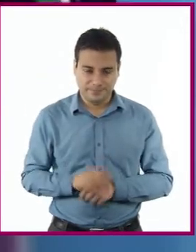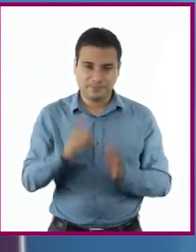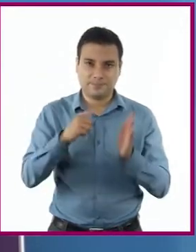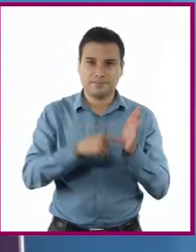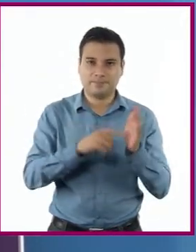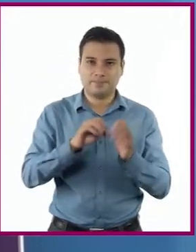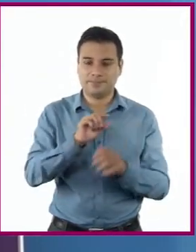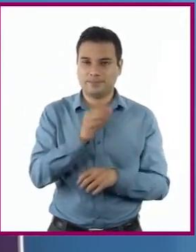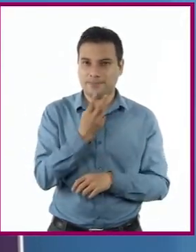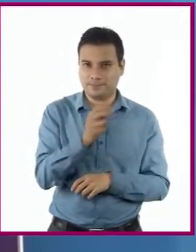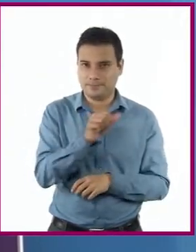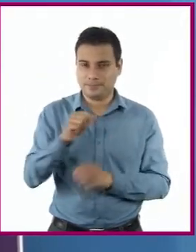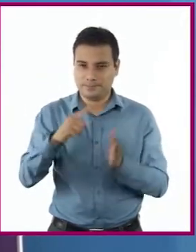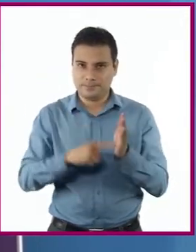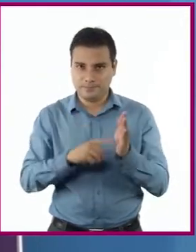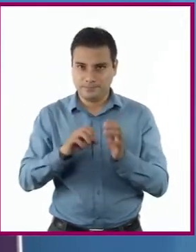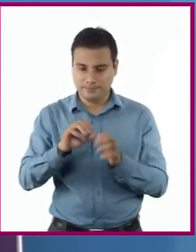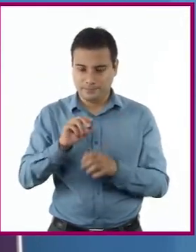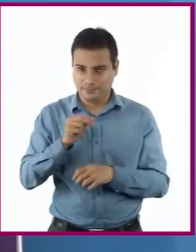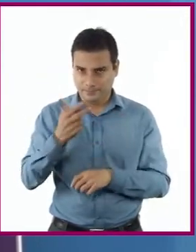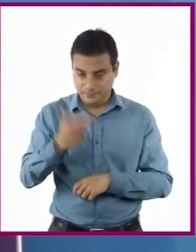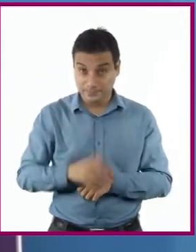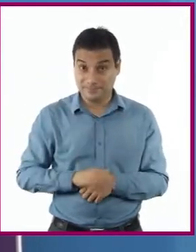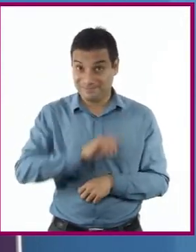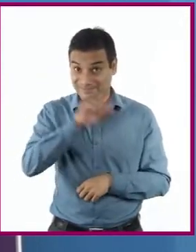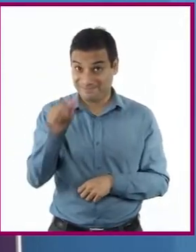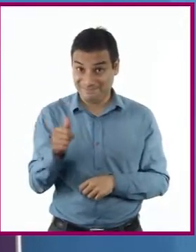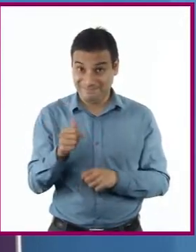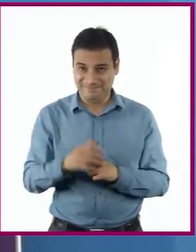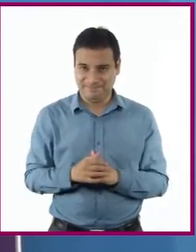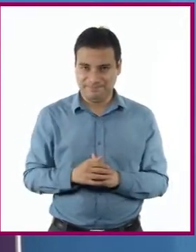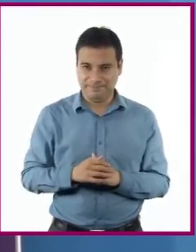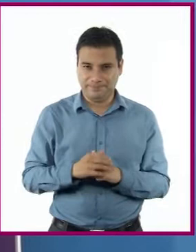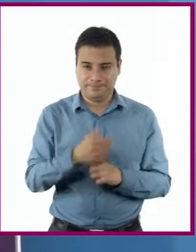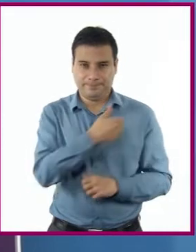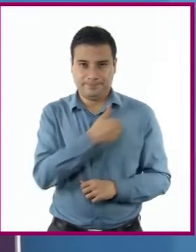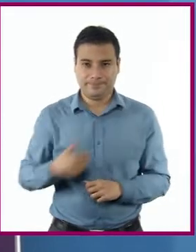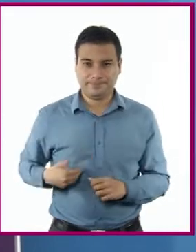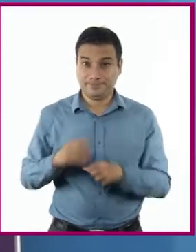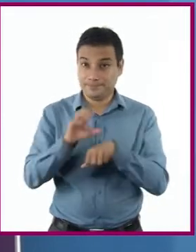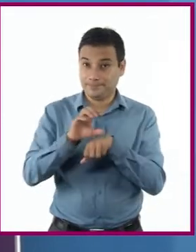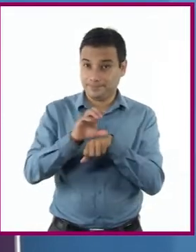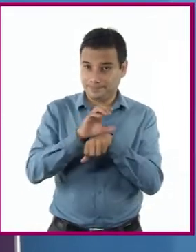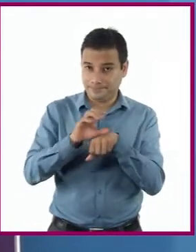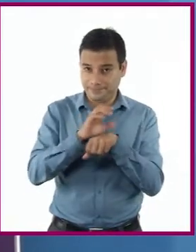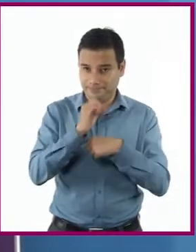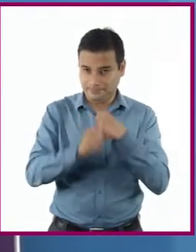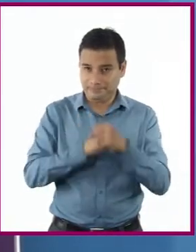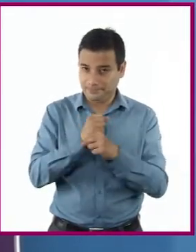1982-1988. Con él, y sobre todo con los gobiernos de Carlos Salinas de Gortari,